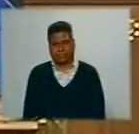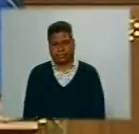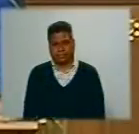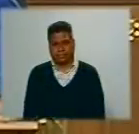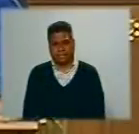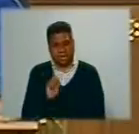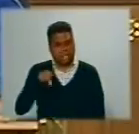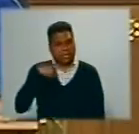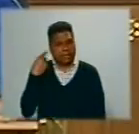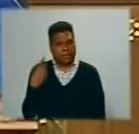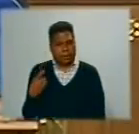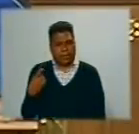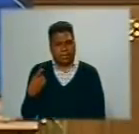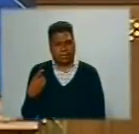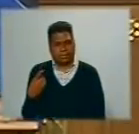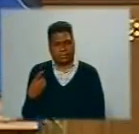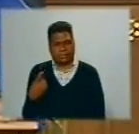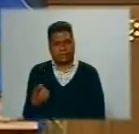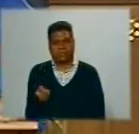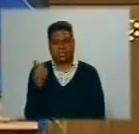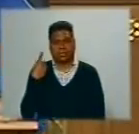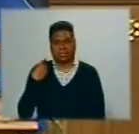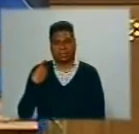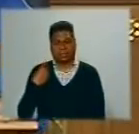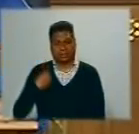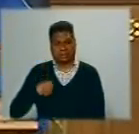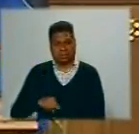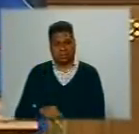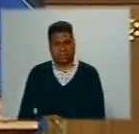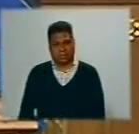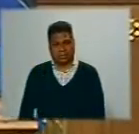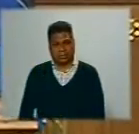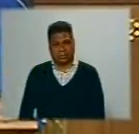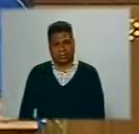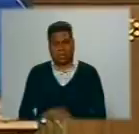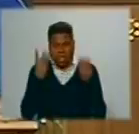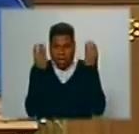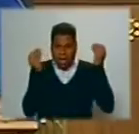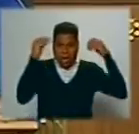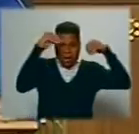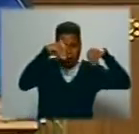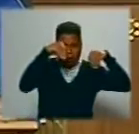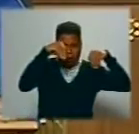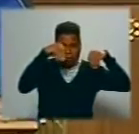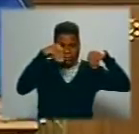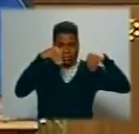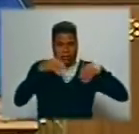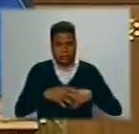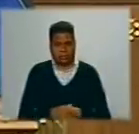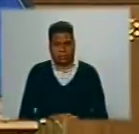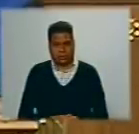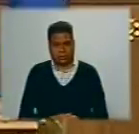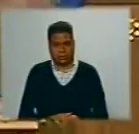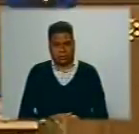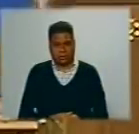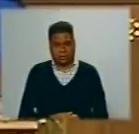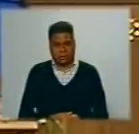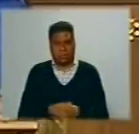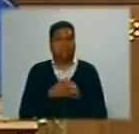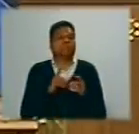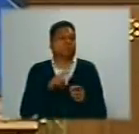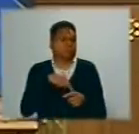Luego de tener consenso, luego de llegar a